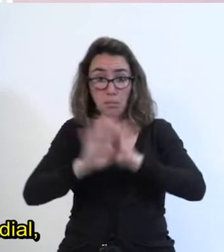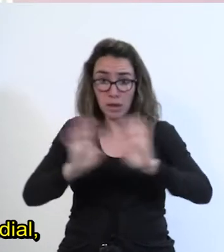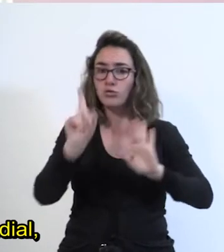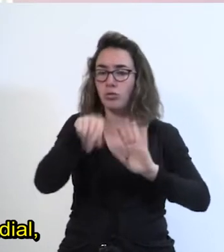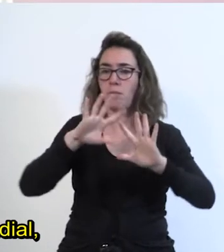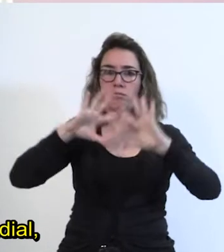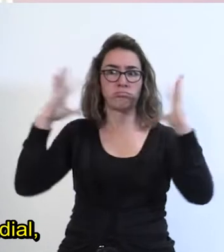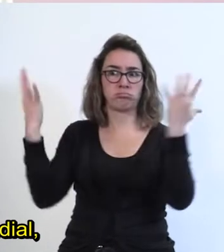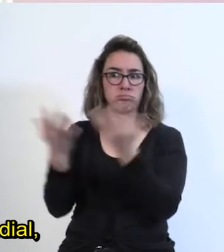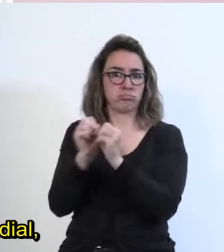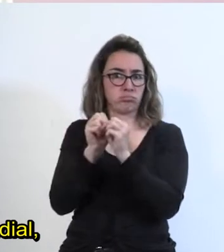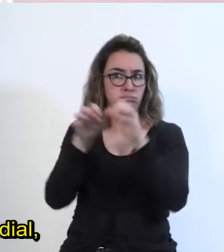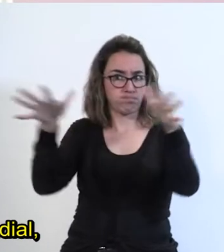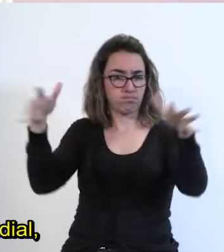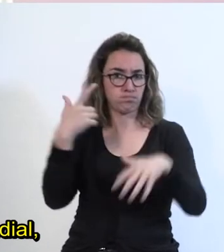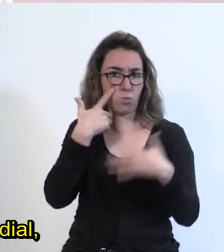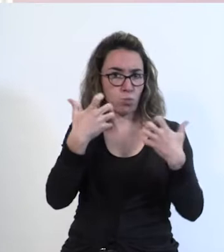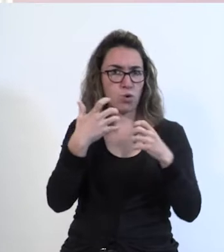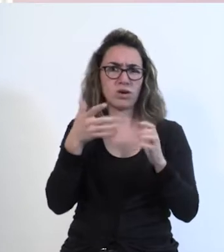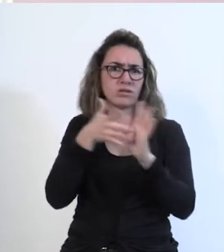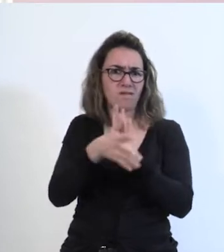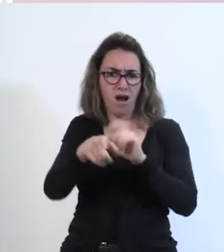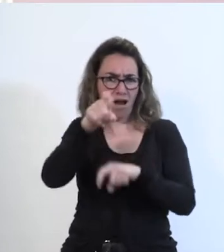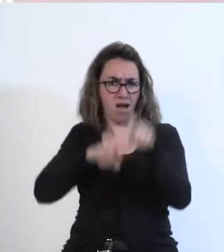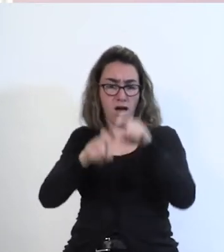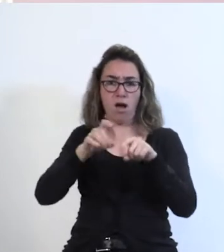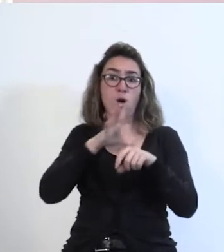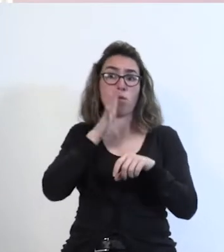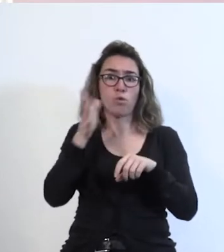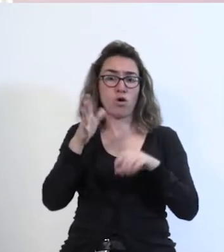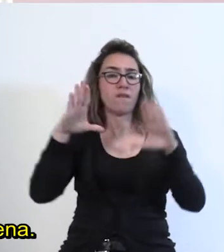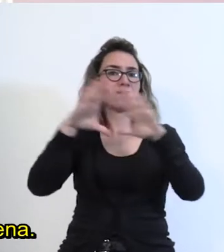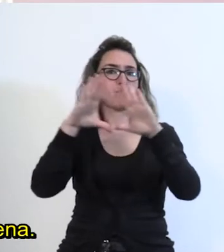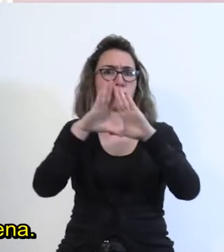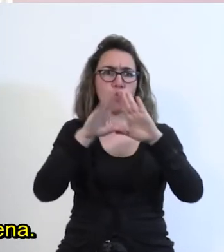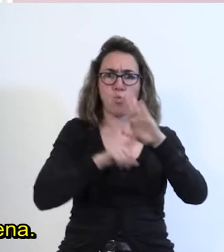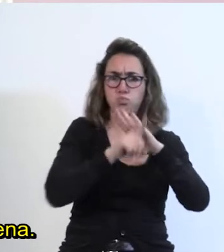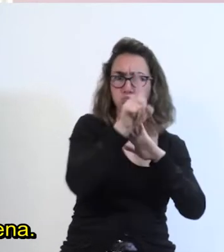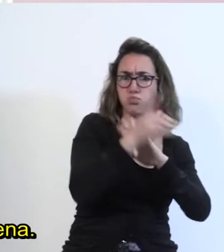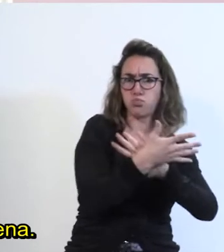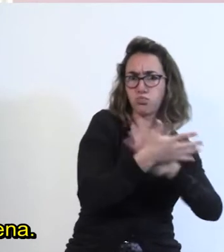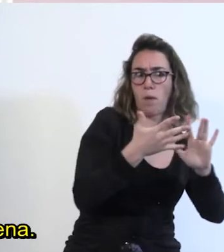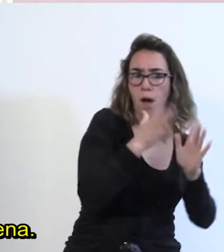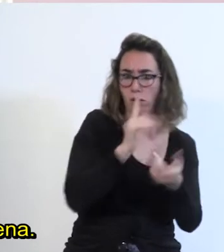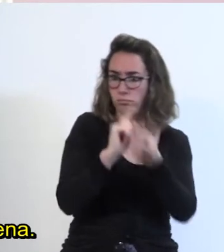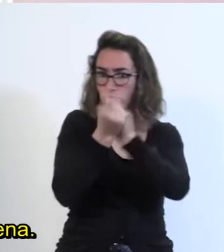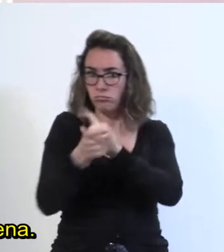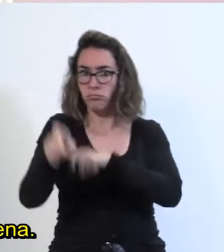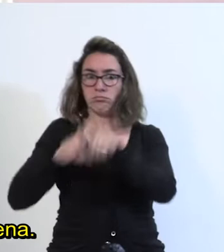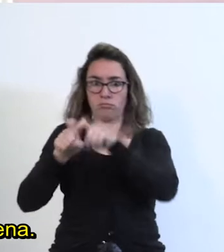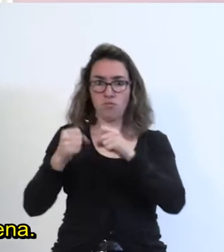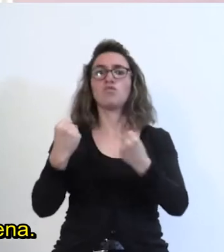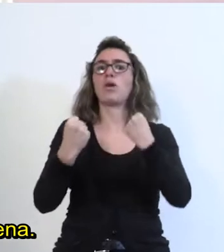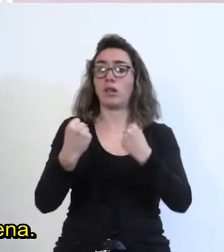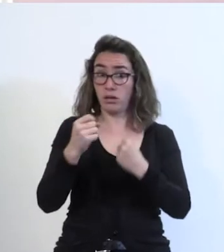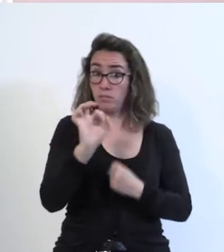lo que supone, ¿no?, un retroceso ya a nivel mundial, teniendo en cuenta los diferentes ritmos de los avances de los feminismos, ¿no? Háblame un poquito más de